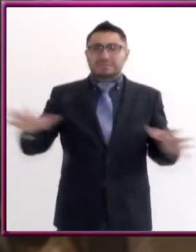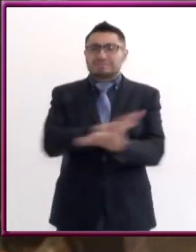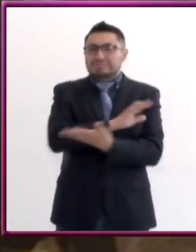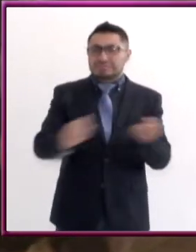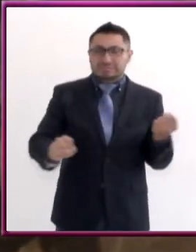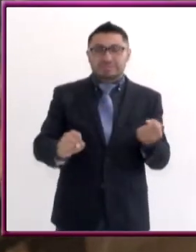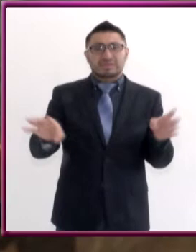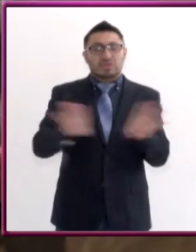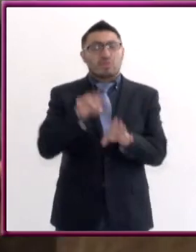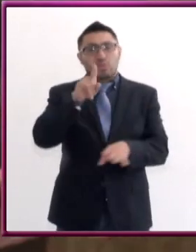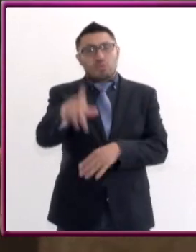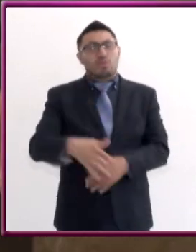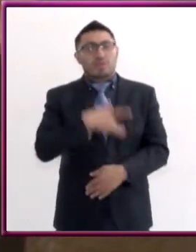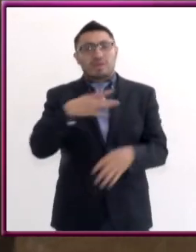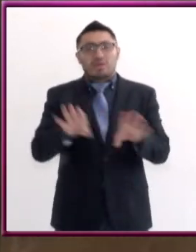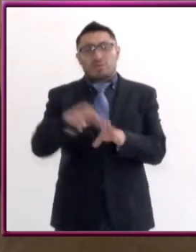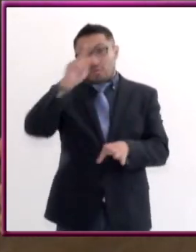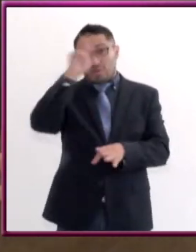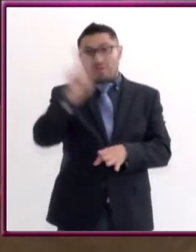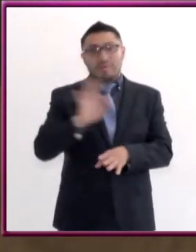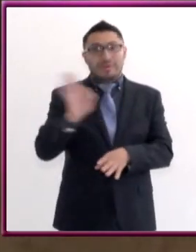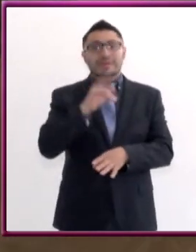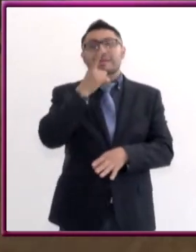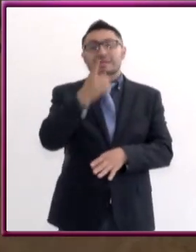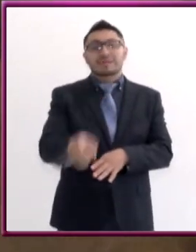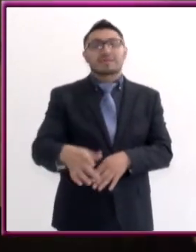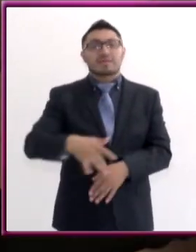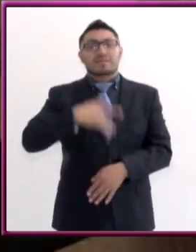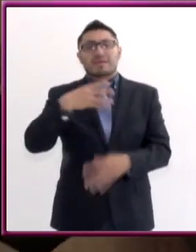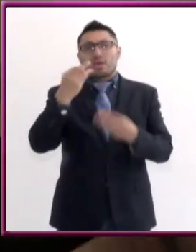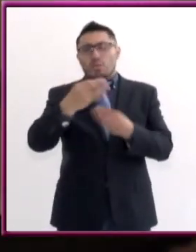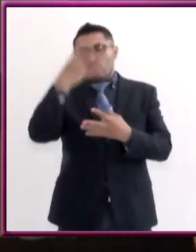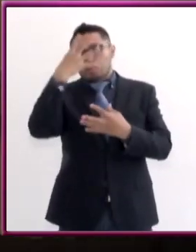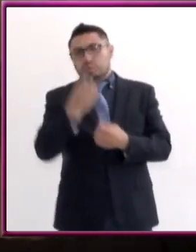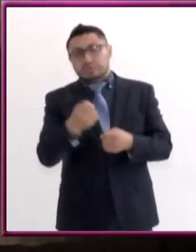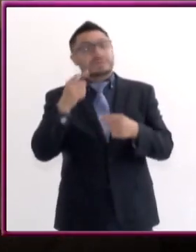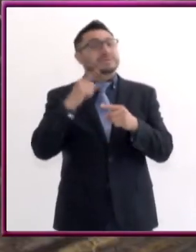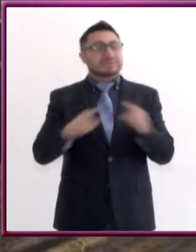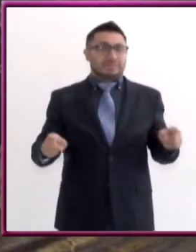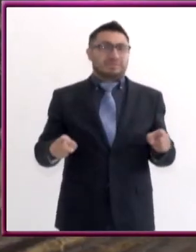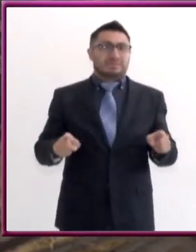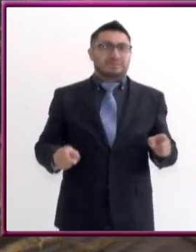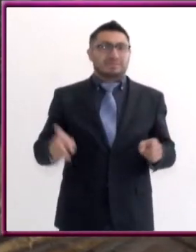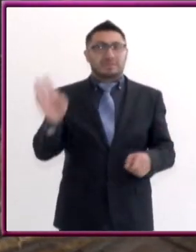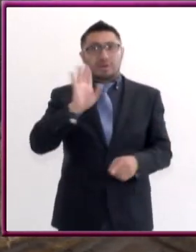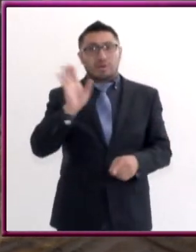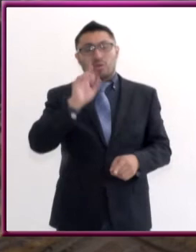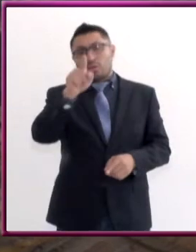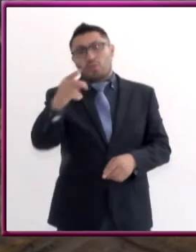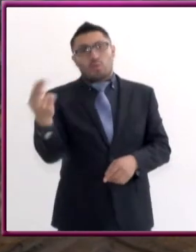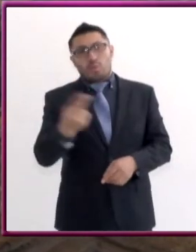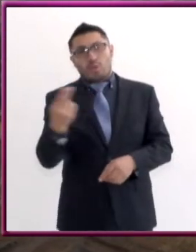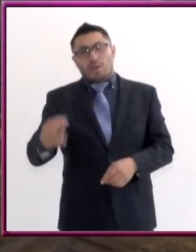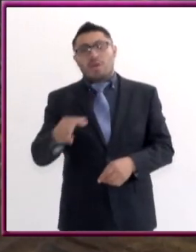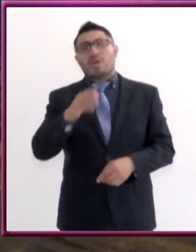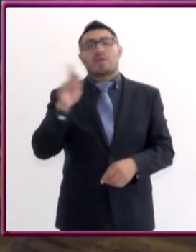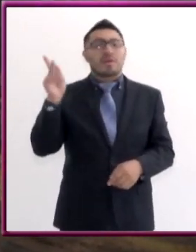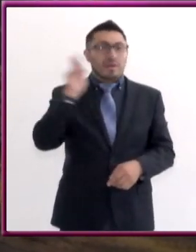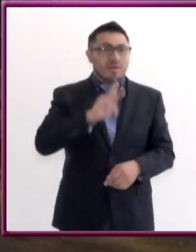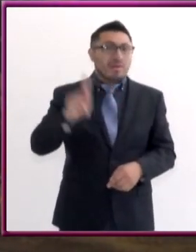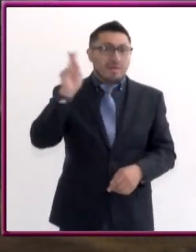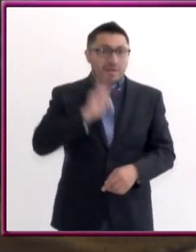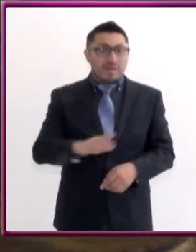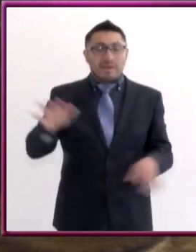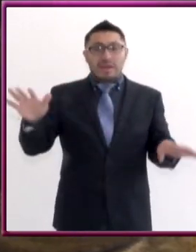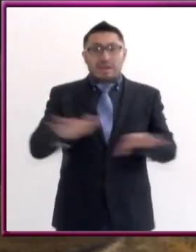destrozado" puede provocar que te sientas mucho peor que si dices "me siento muy triste". Cuando lo necesites, prueba cambiando